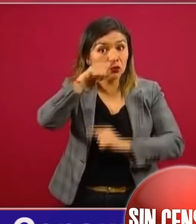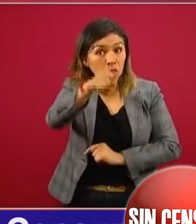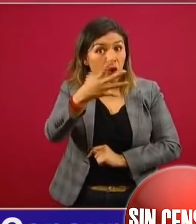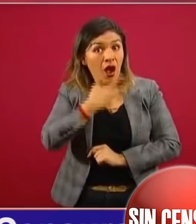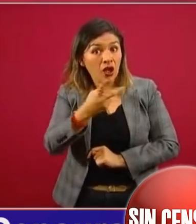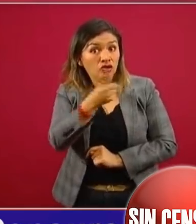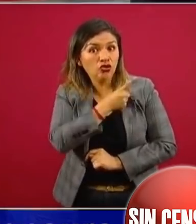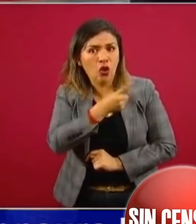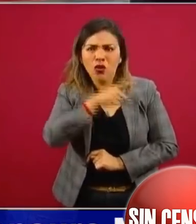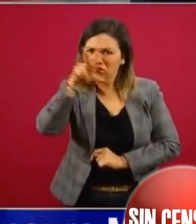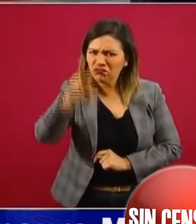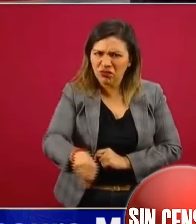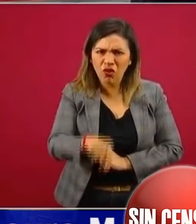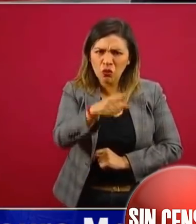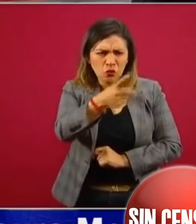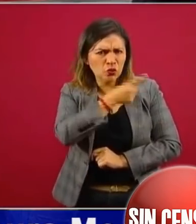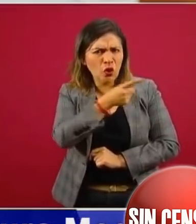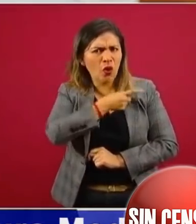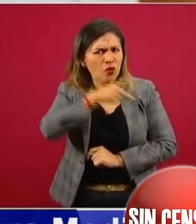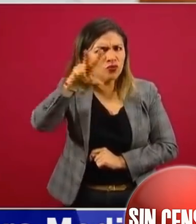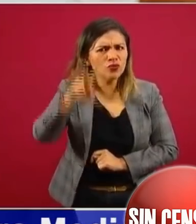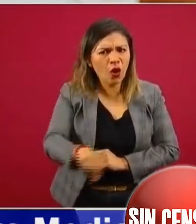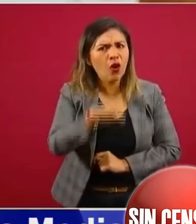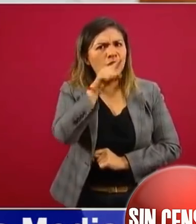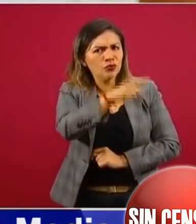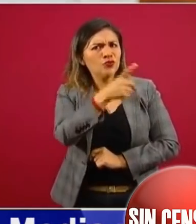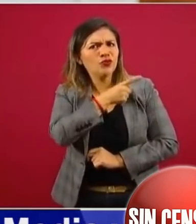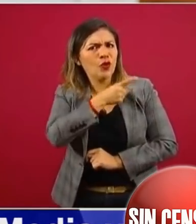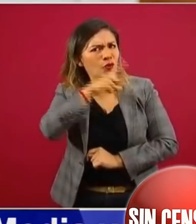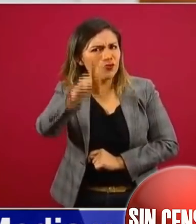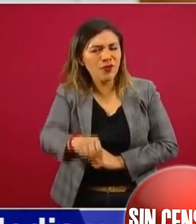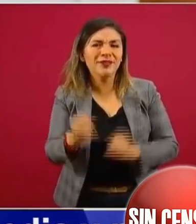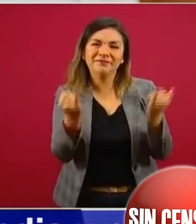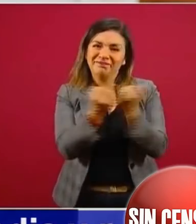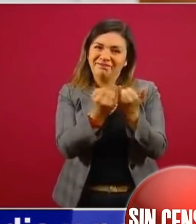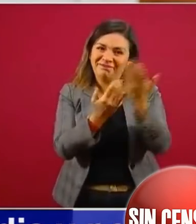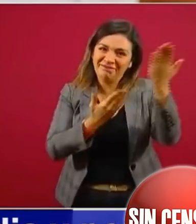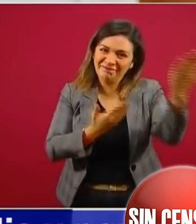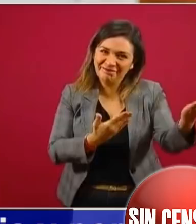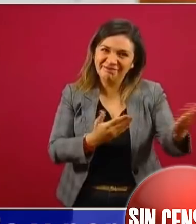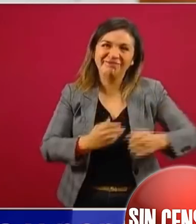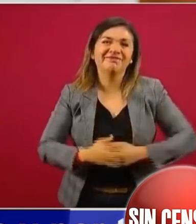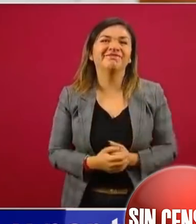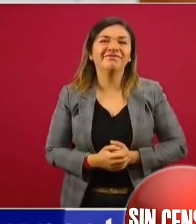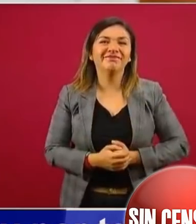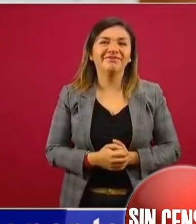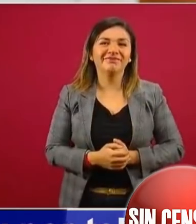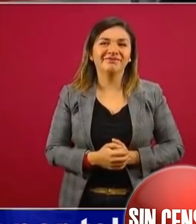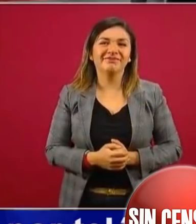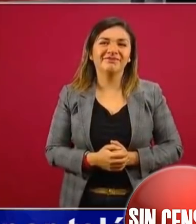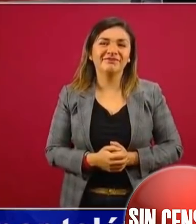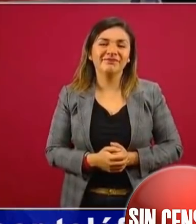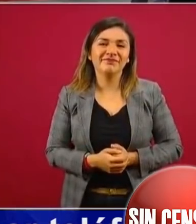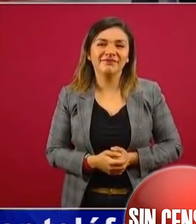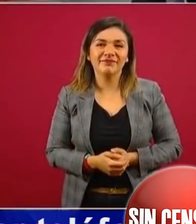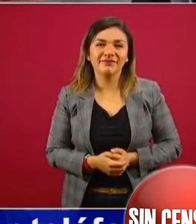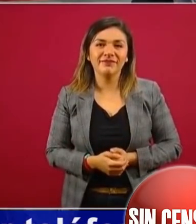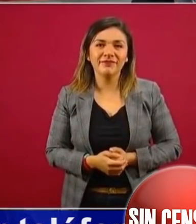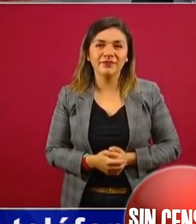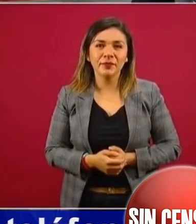no está solo, no está solo, no está solo. Bueno, hay